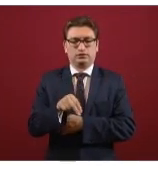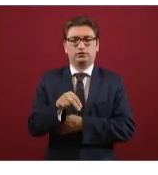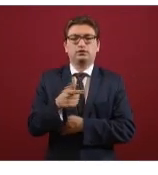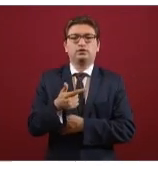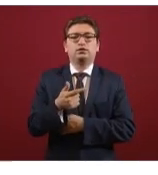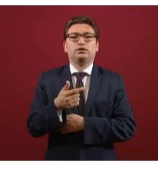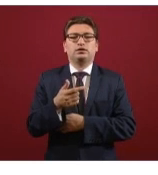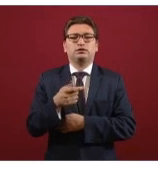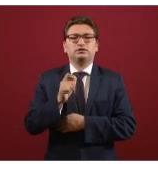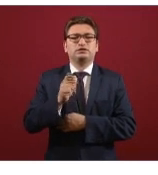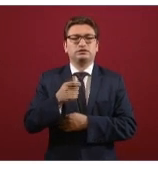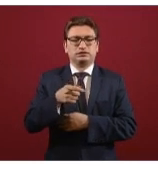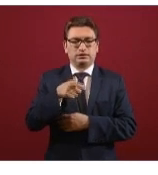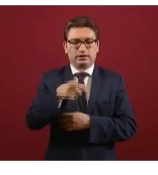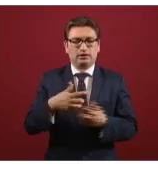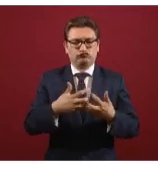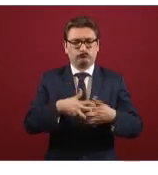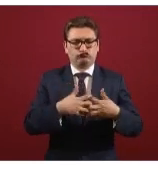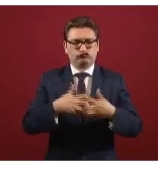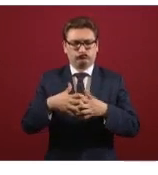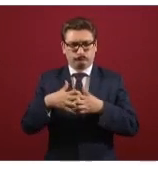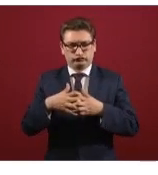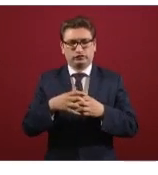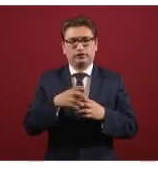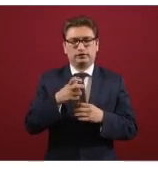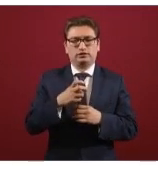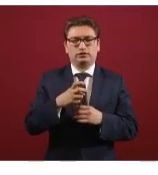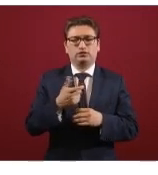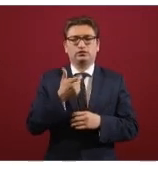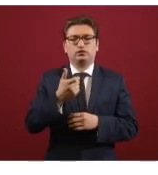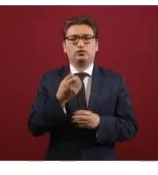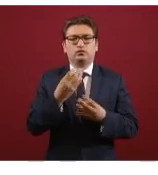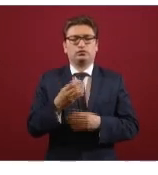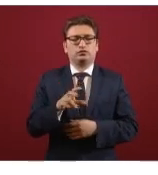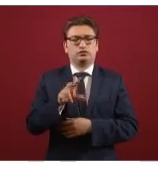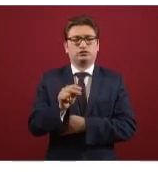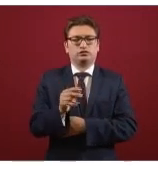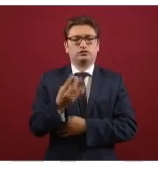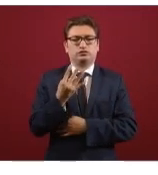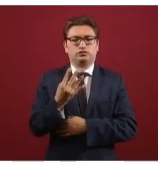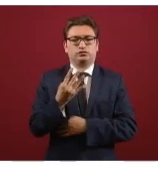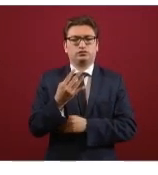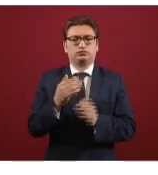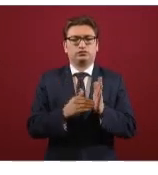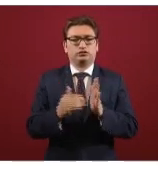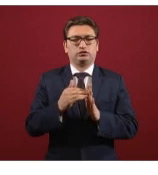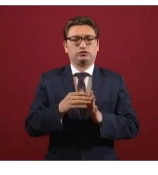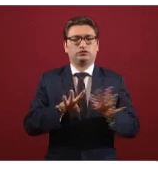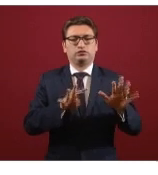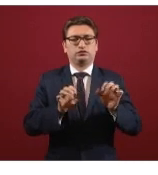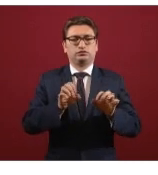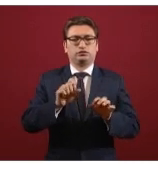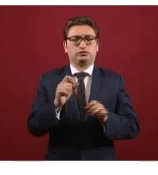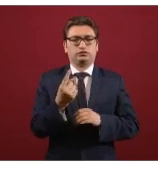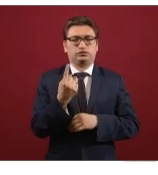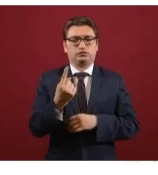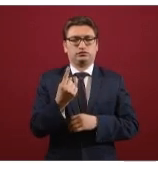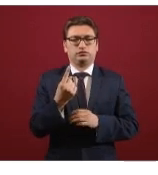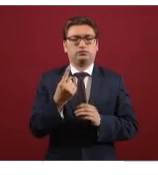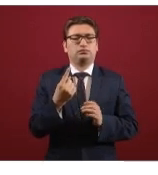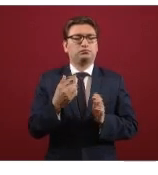plantas preparadoras con un monto de 84 millones 961